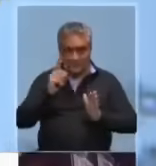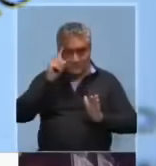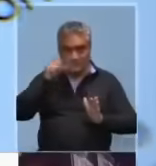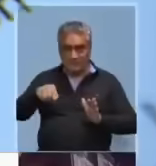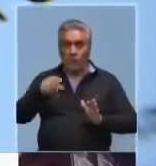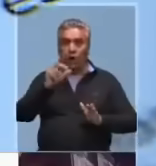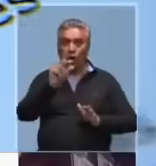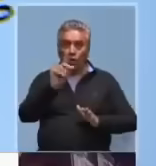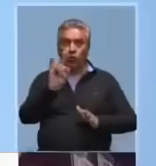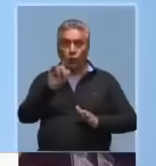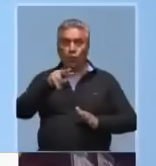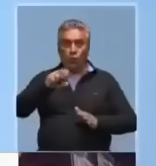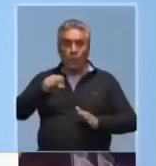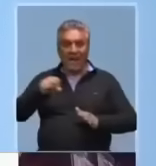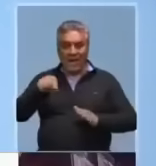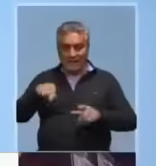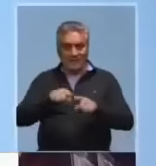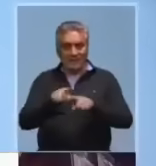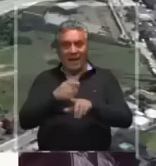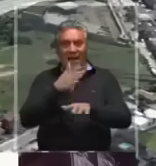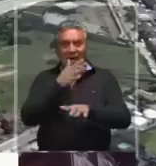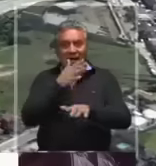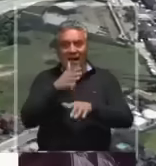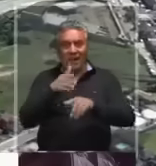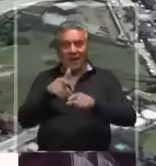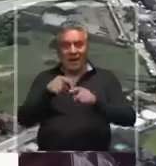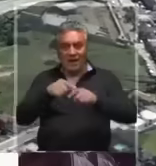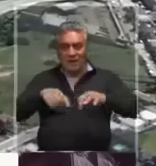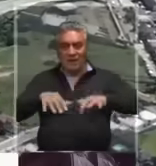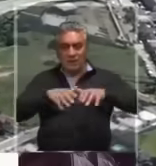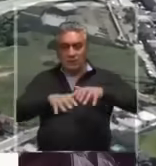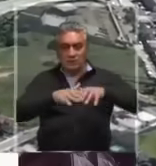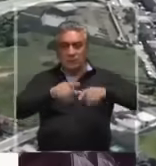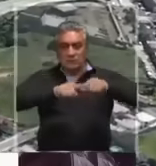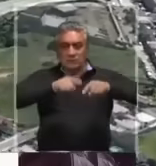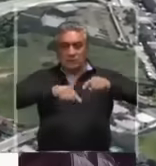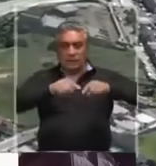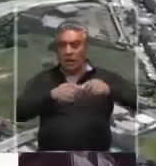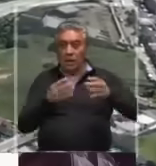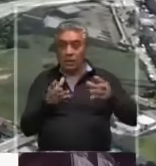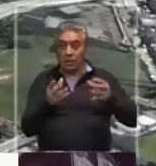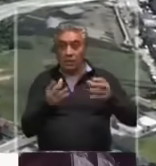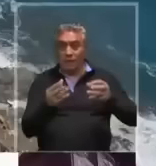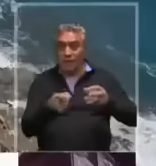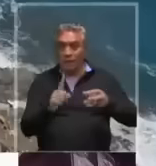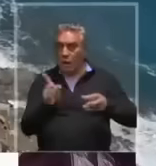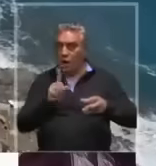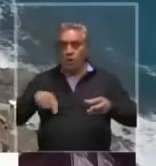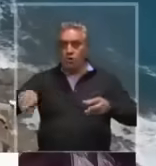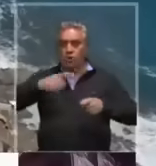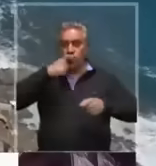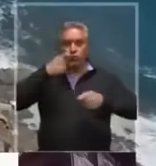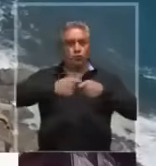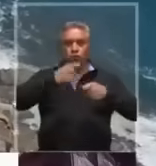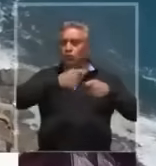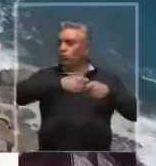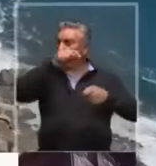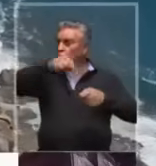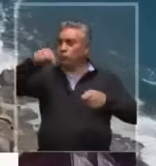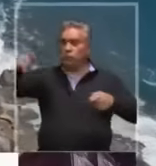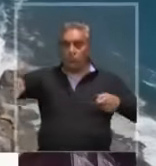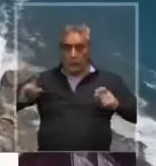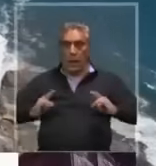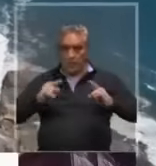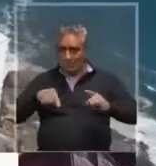ambiente tan distinto al suelo urbano normal y común en donde se construye. Entonces,